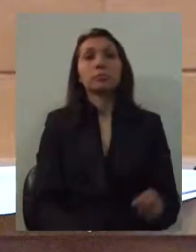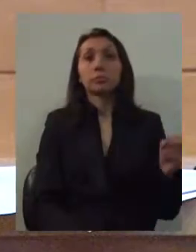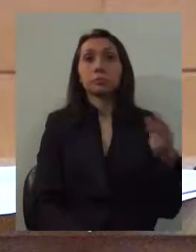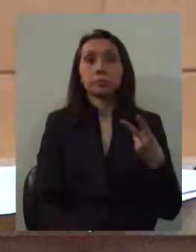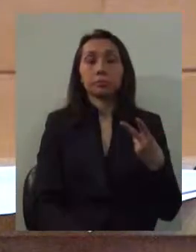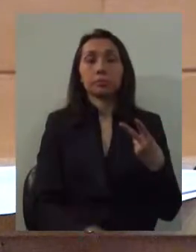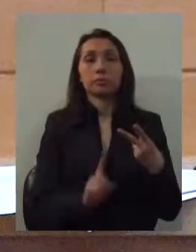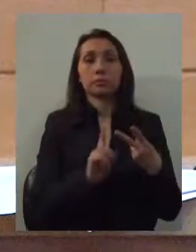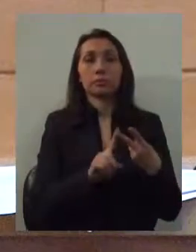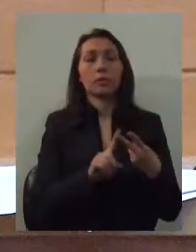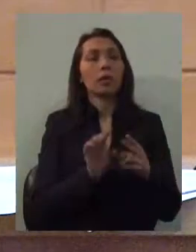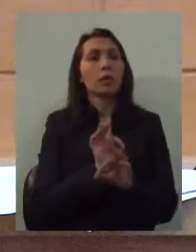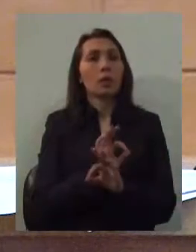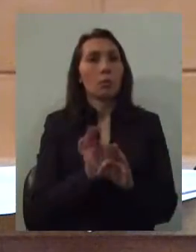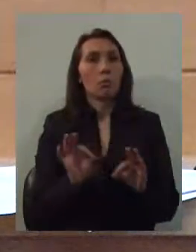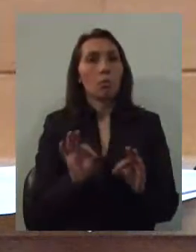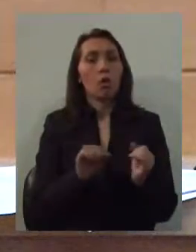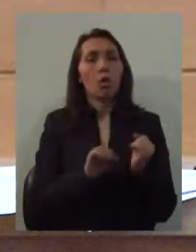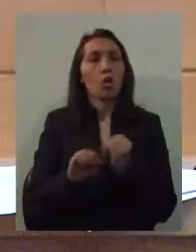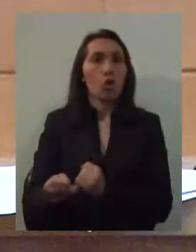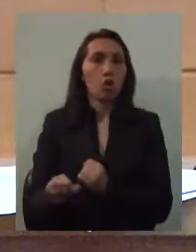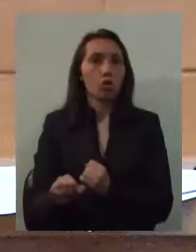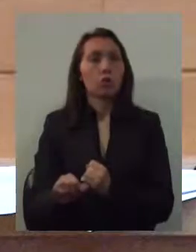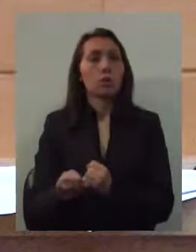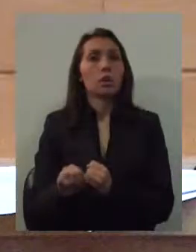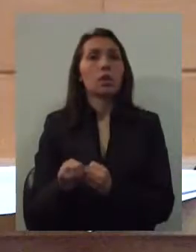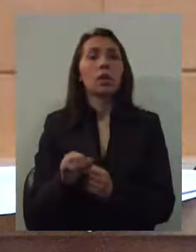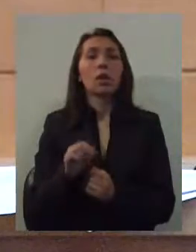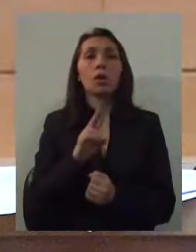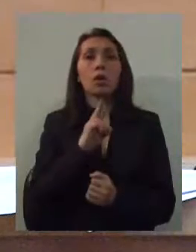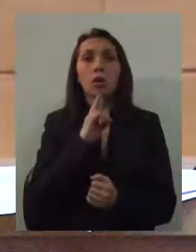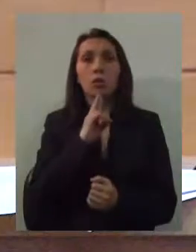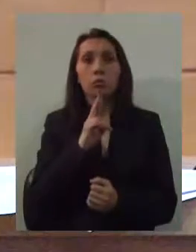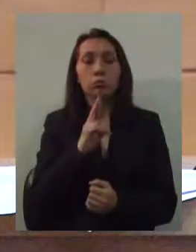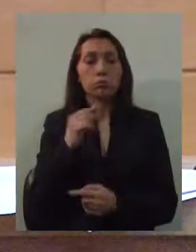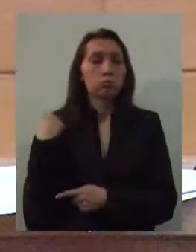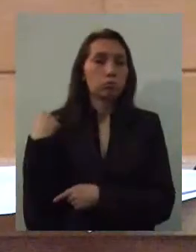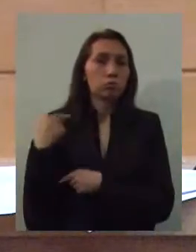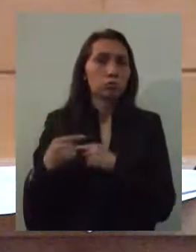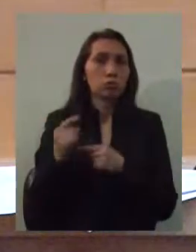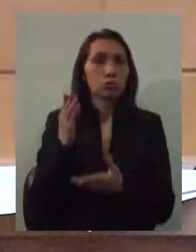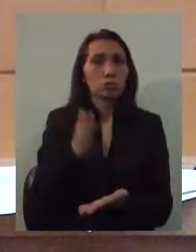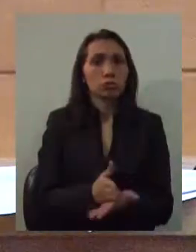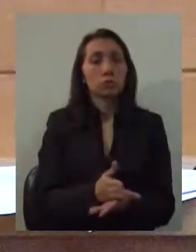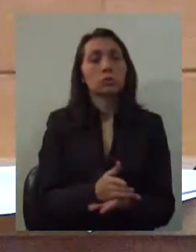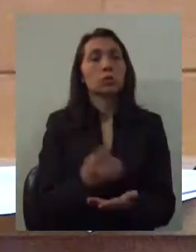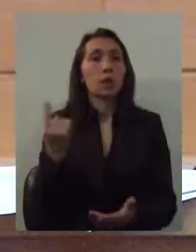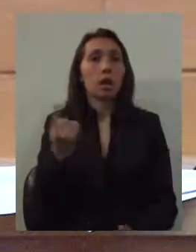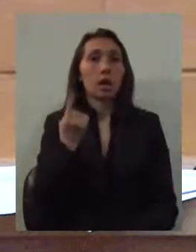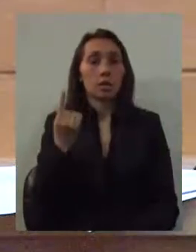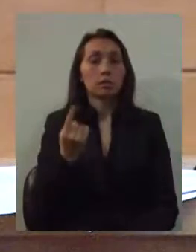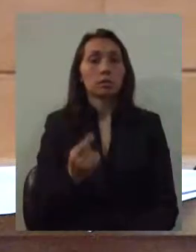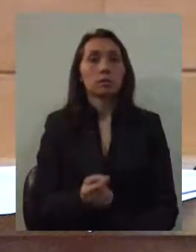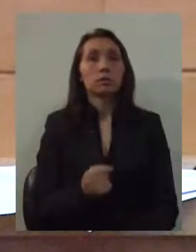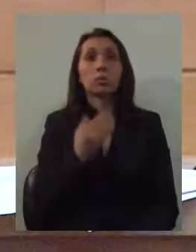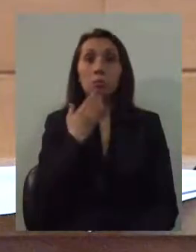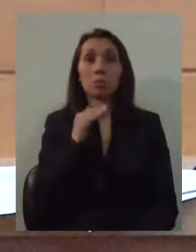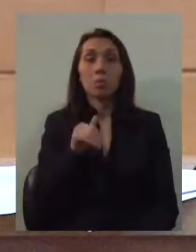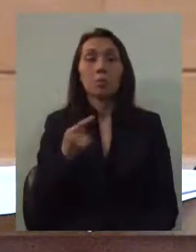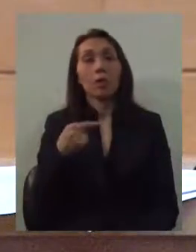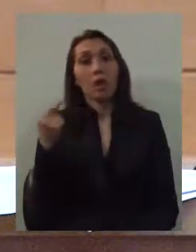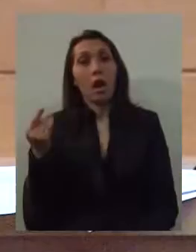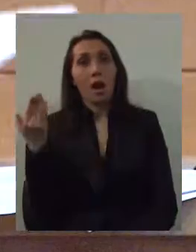Segundo, que tampoco se opongan a la jurisdicción nacional. Aquí voy empalmando con lo que dijo el doctor.